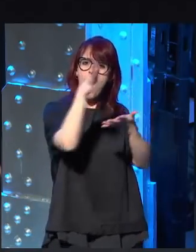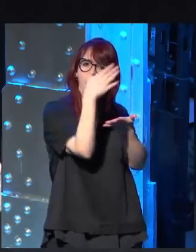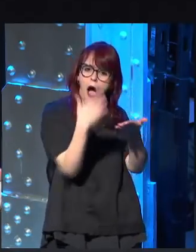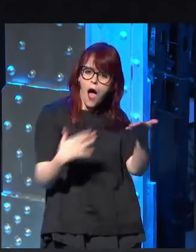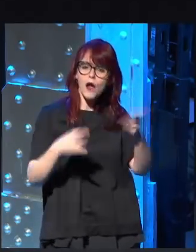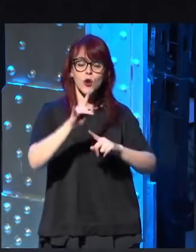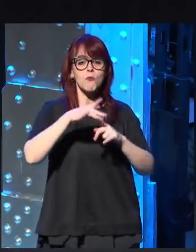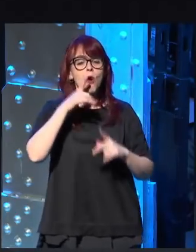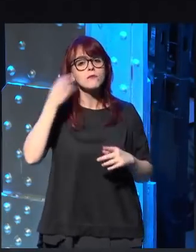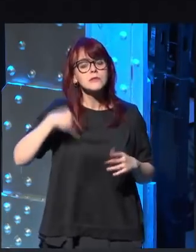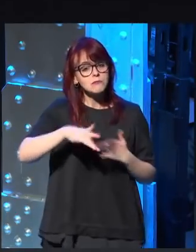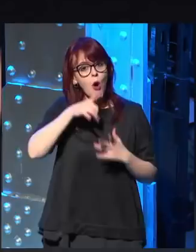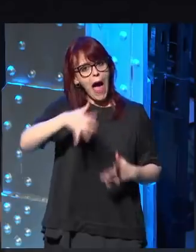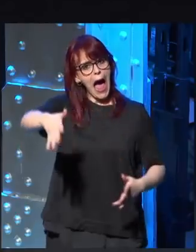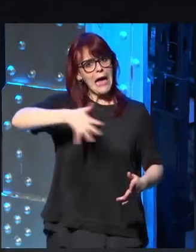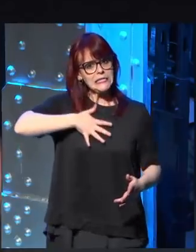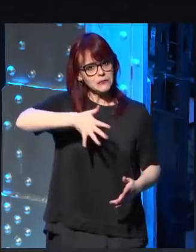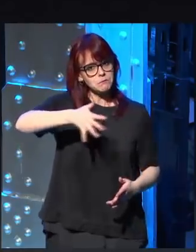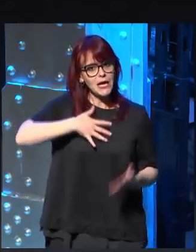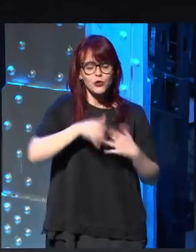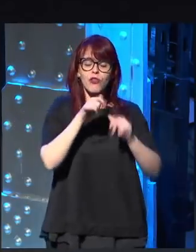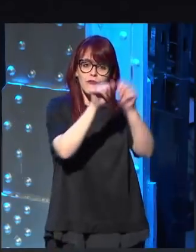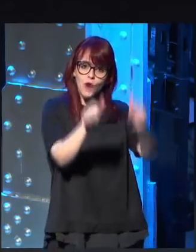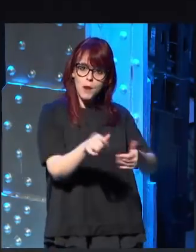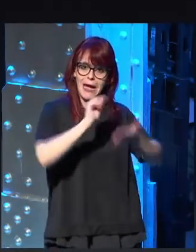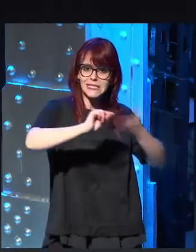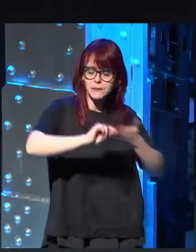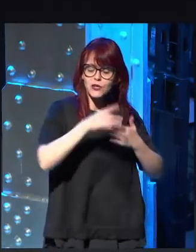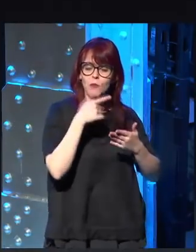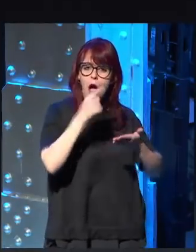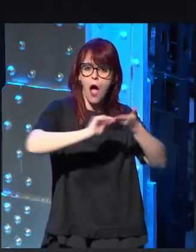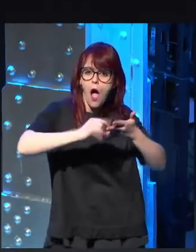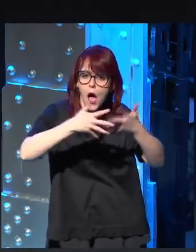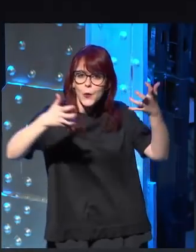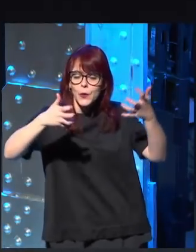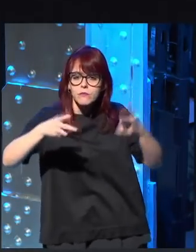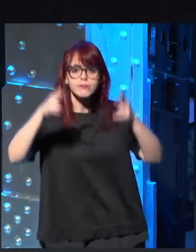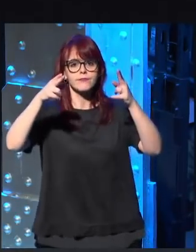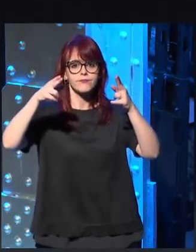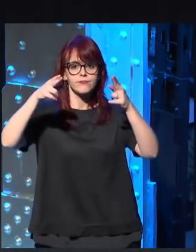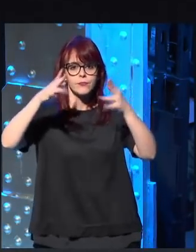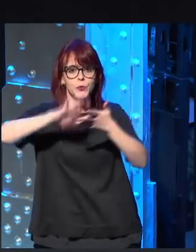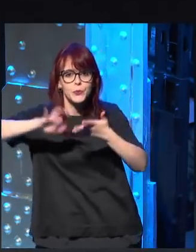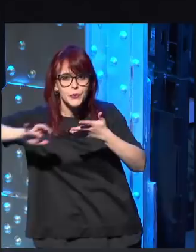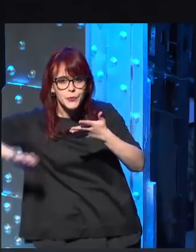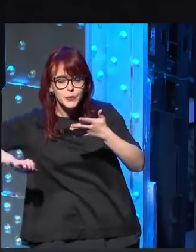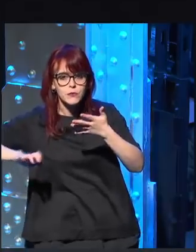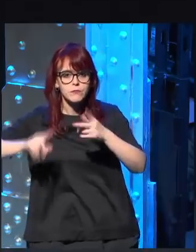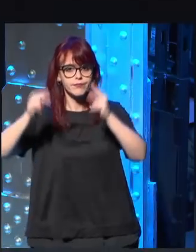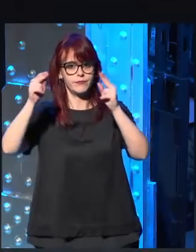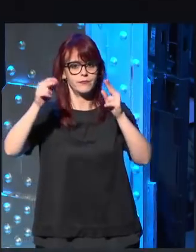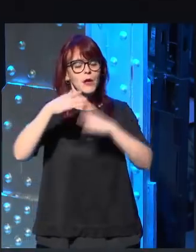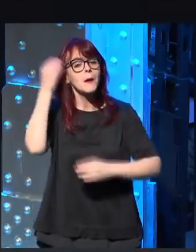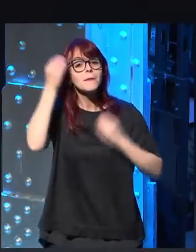por el asma. Era un escritor asmático y eso también se reflejaba en su escritura. ¿Crees que eso es posible, que al final